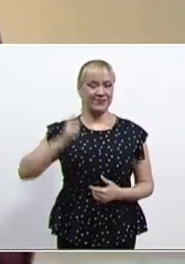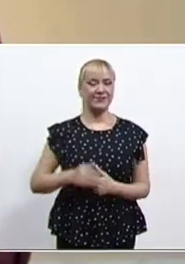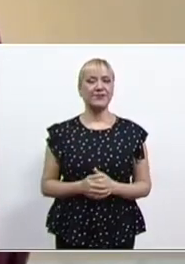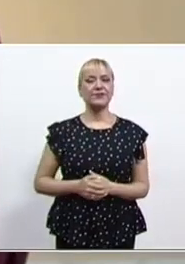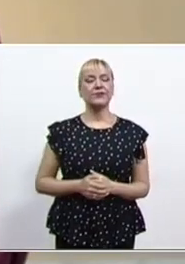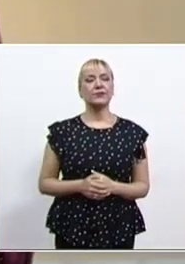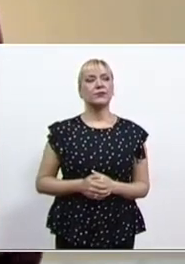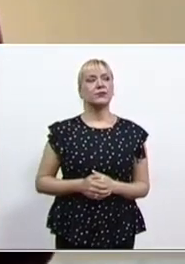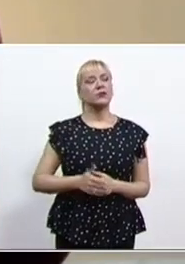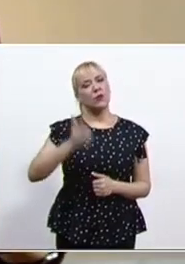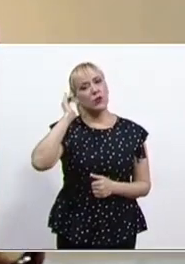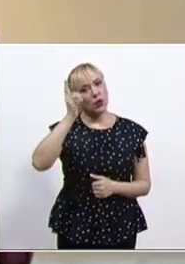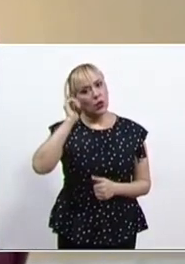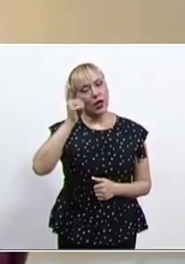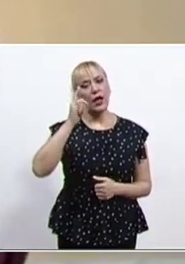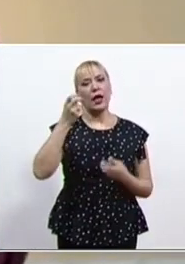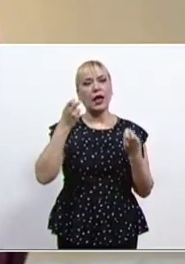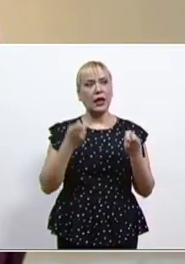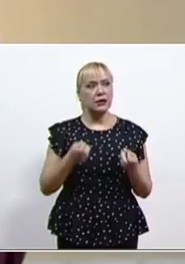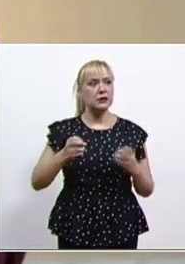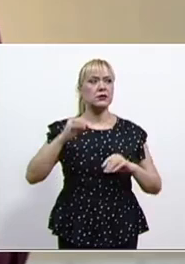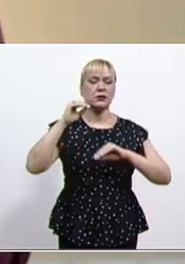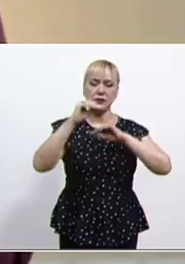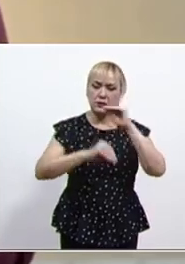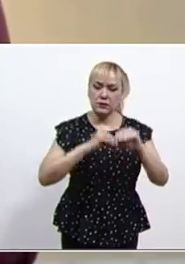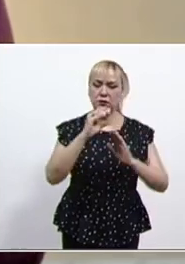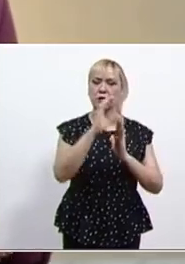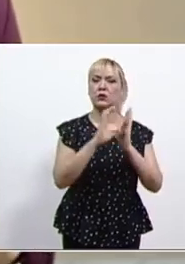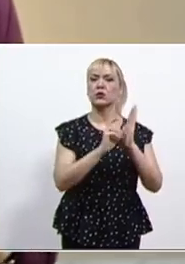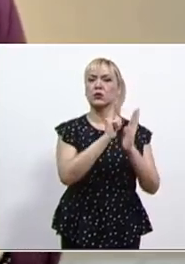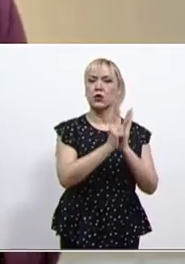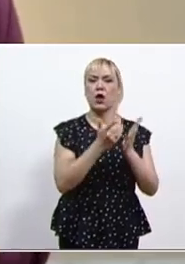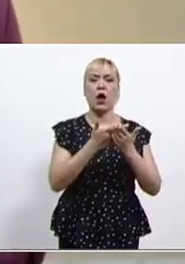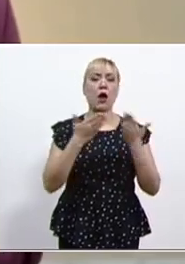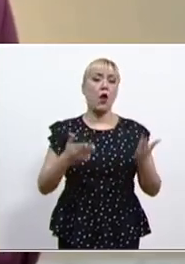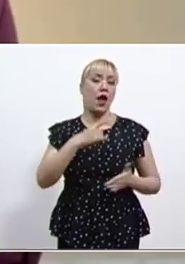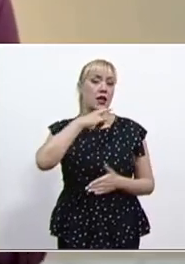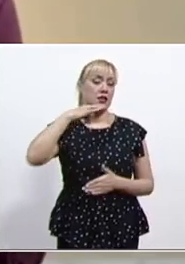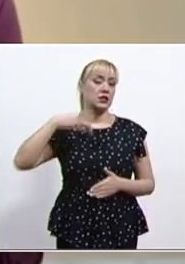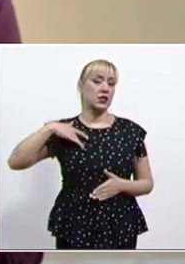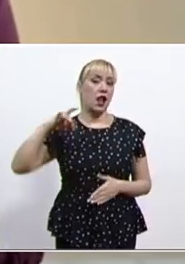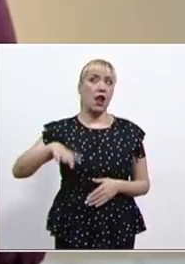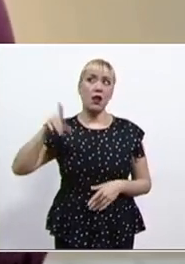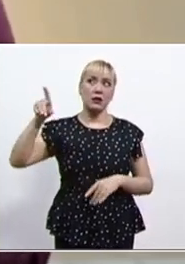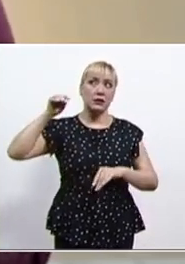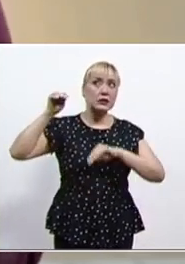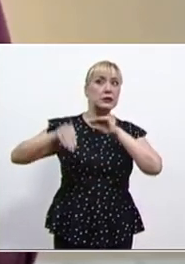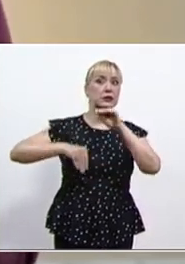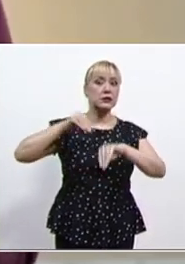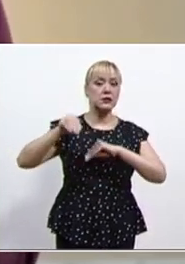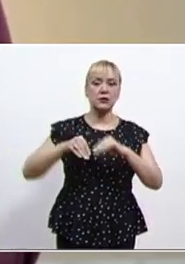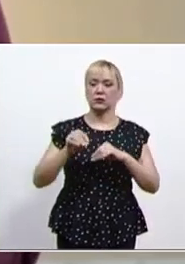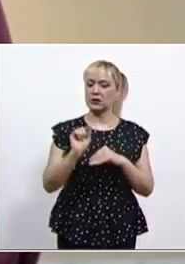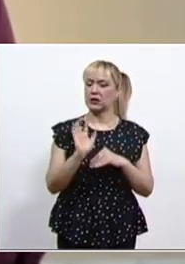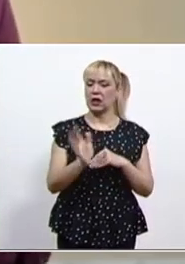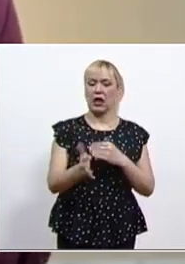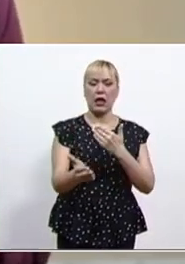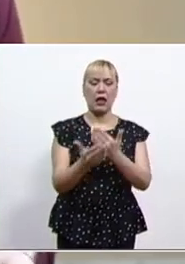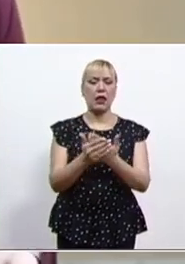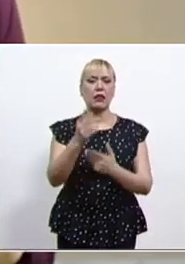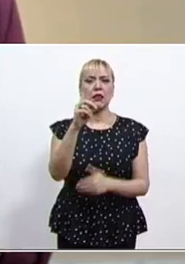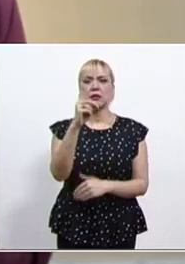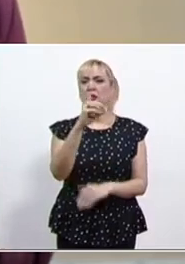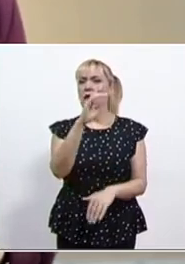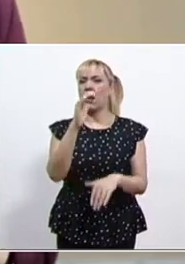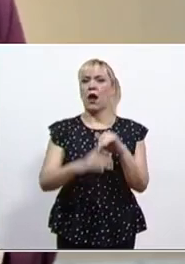Esperamos entonces que en este proceso constitucional que Chile está hoy día atravesando, que debería terminar en el mes de diciembre con